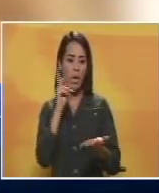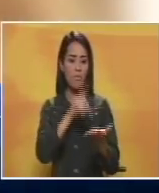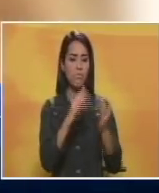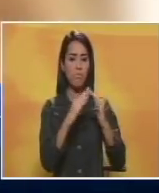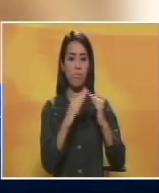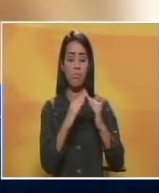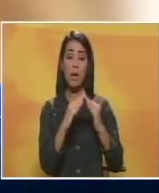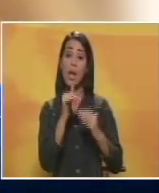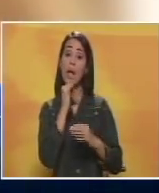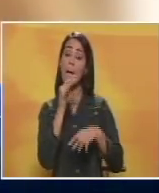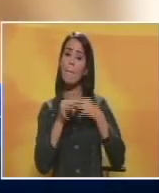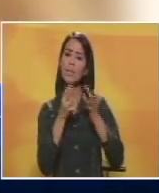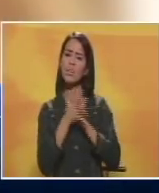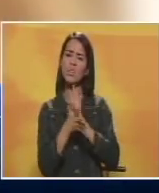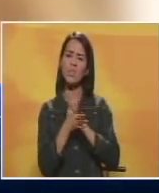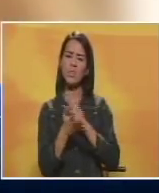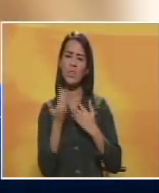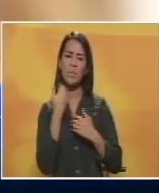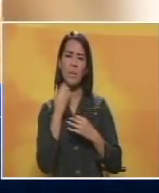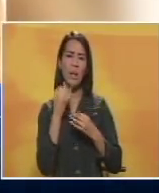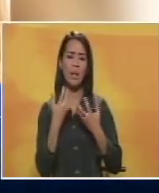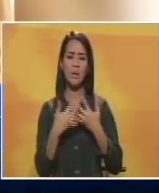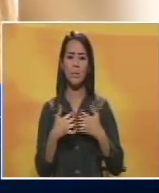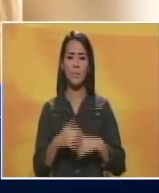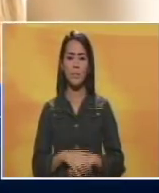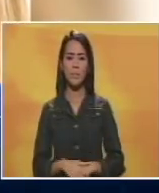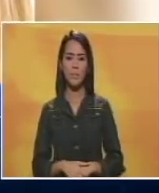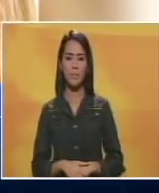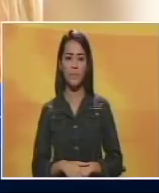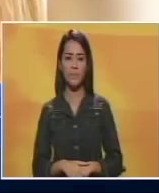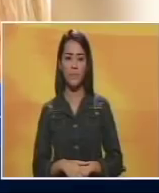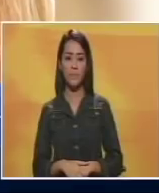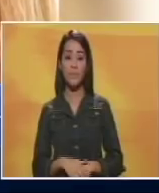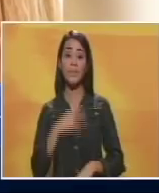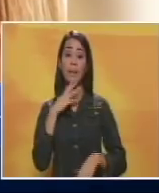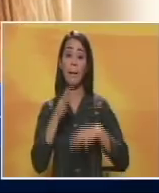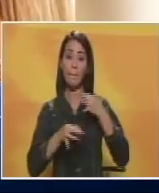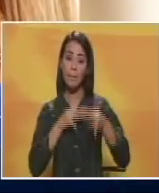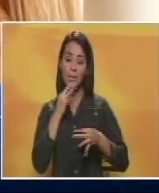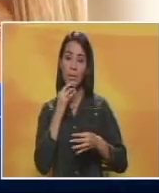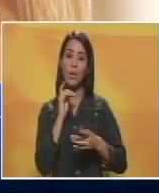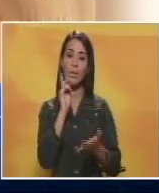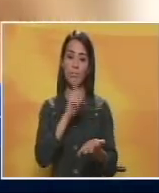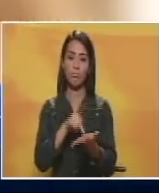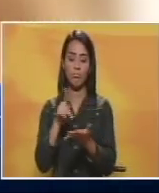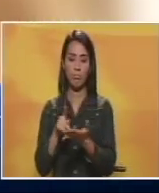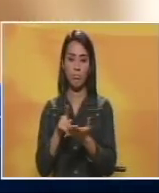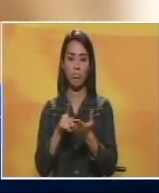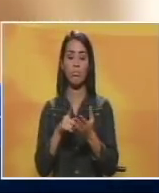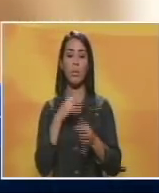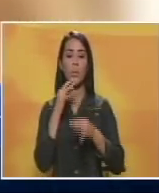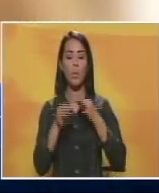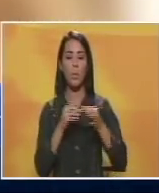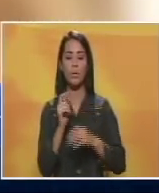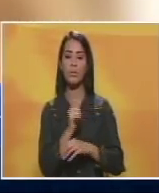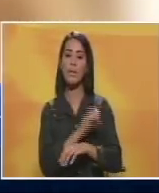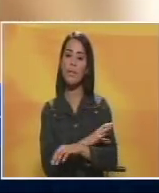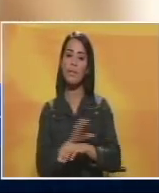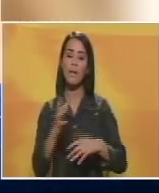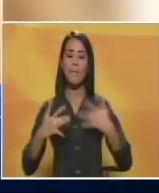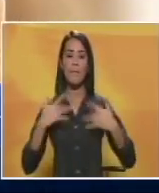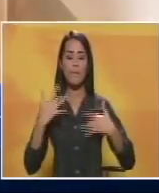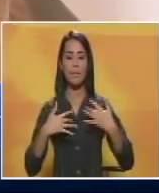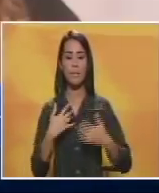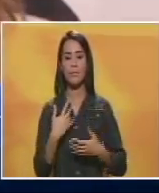y confesó que eran signos de trastorno de estrés postraumático. Explicó que aunque ofreció un concierto benéfico y participó en diferentes actividades,